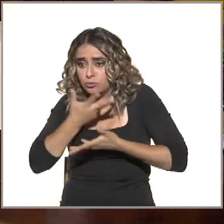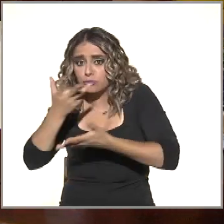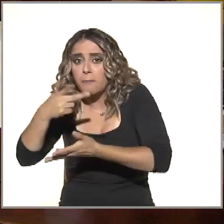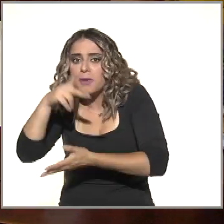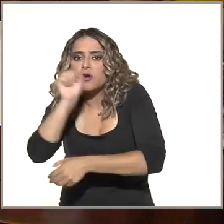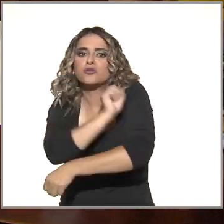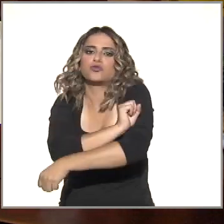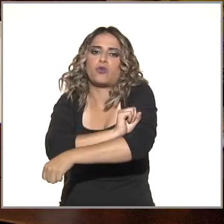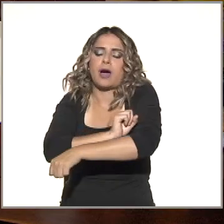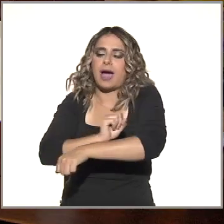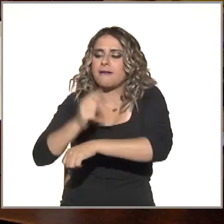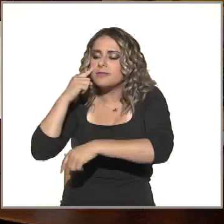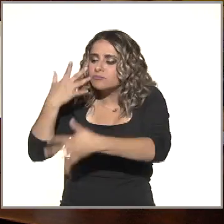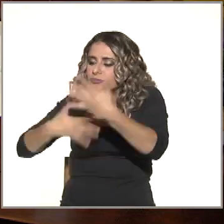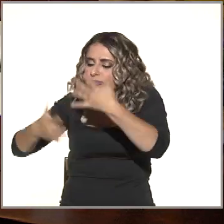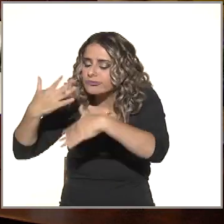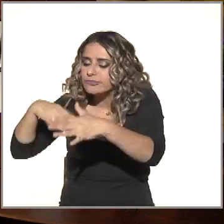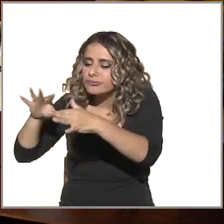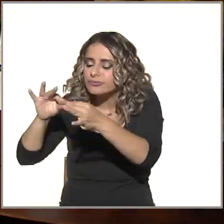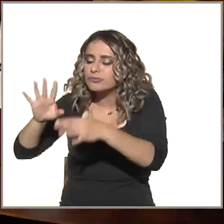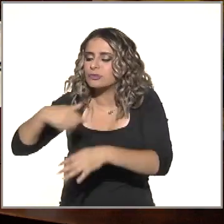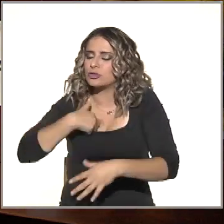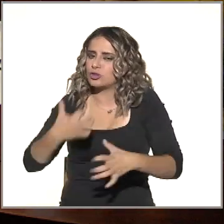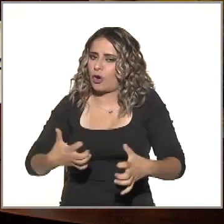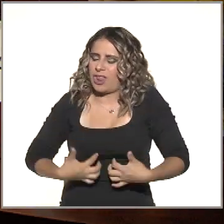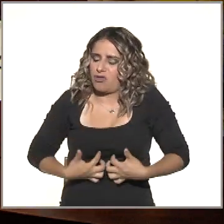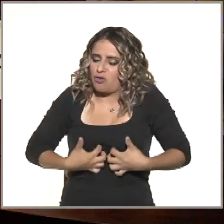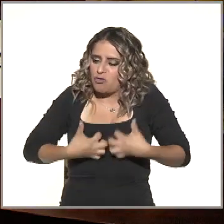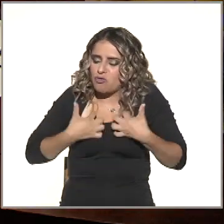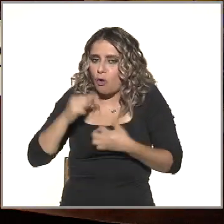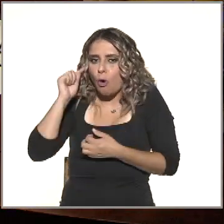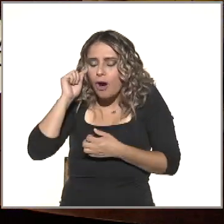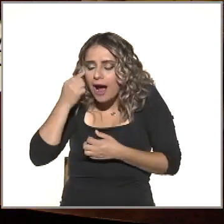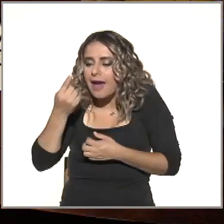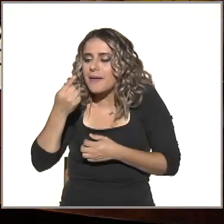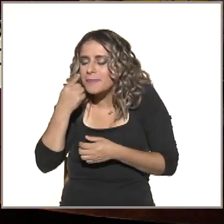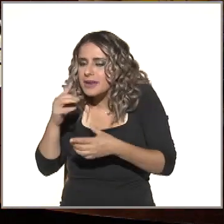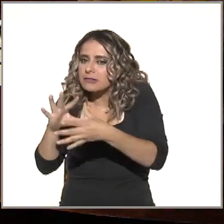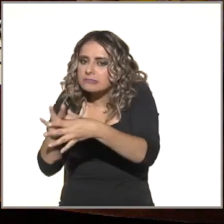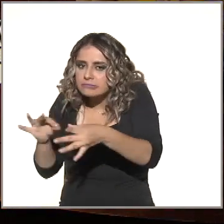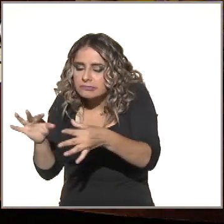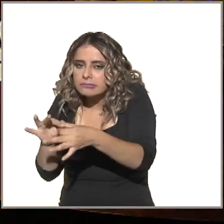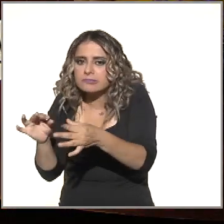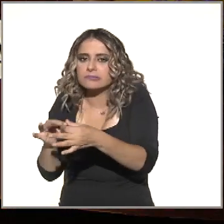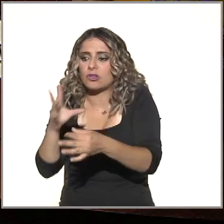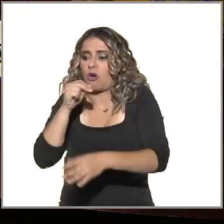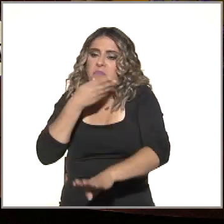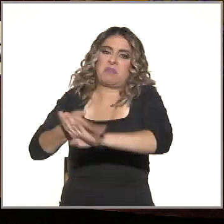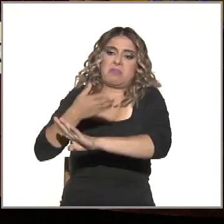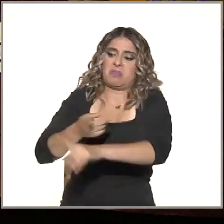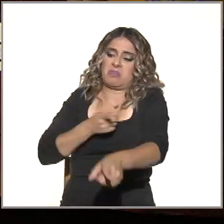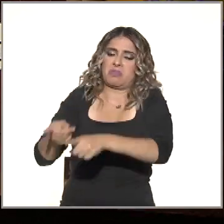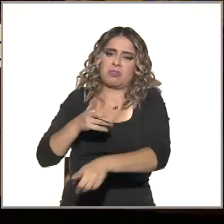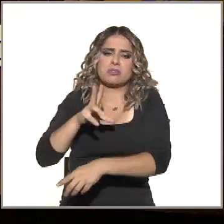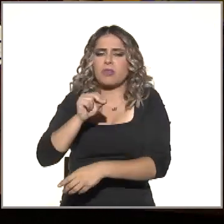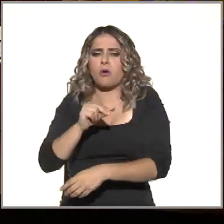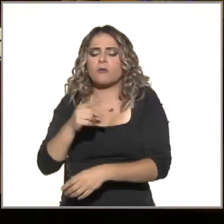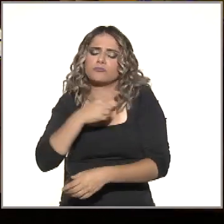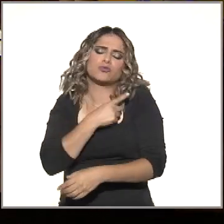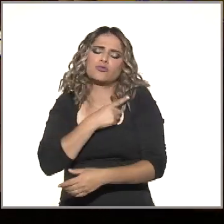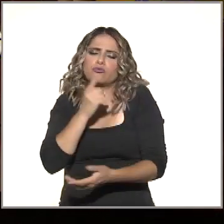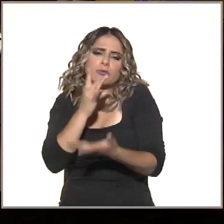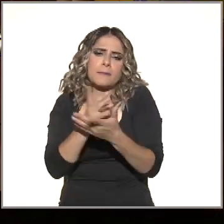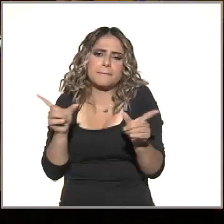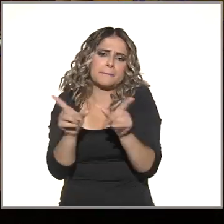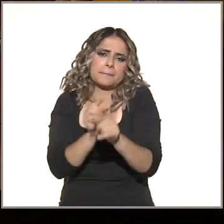tantas palabras que se pueden decir para decir estoy enojada contigo, muchísimas maneras de describirlo, muchísimas maneras de hacerlo, ¿no? Entonces creo